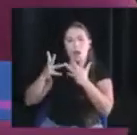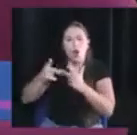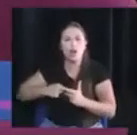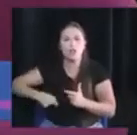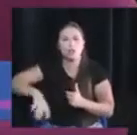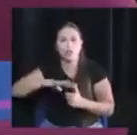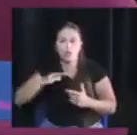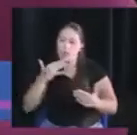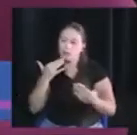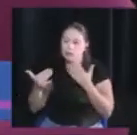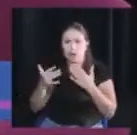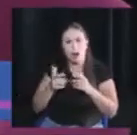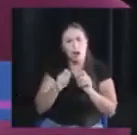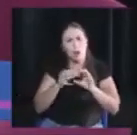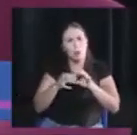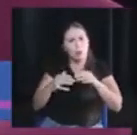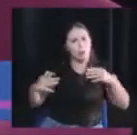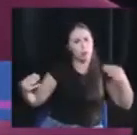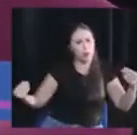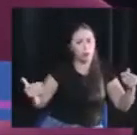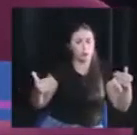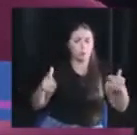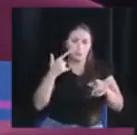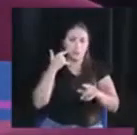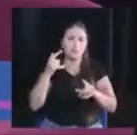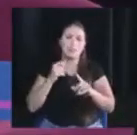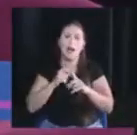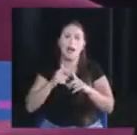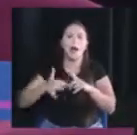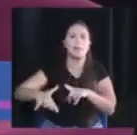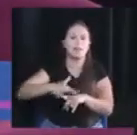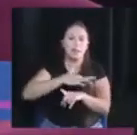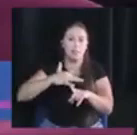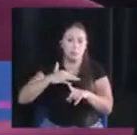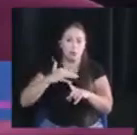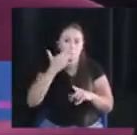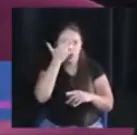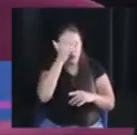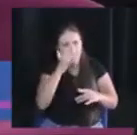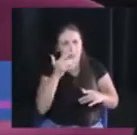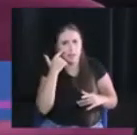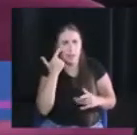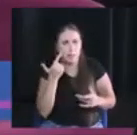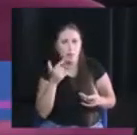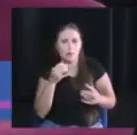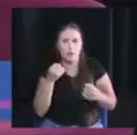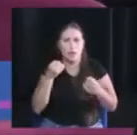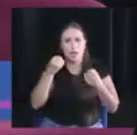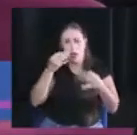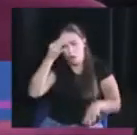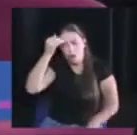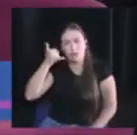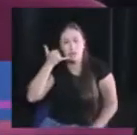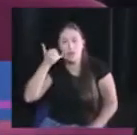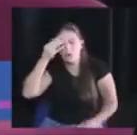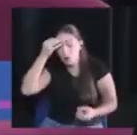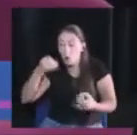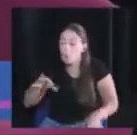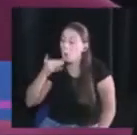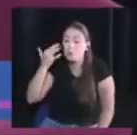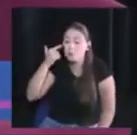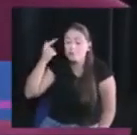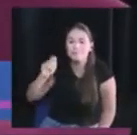el ambientalismo, gran movimiento de nuestra época. No es que el Frente Amplio perdió el número de teléfono del ambientalismo.